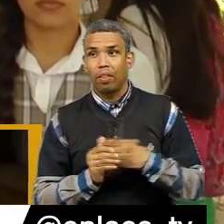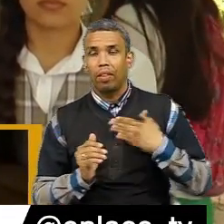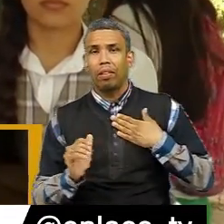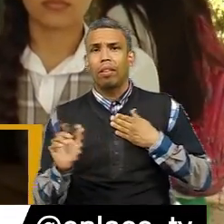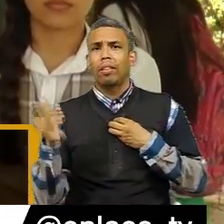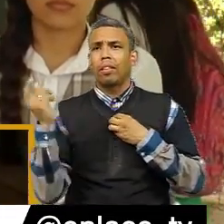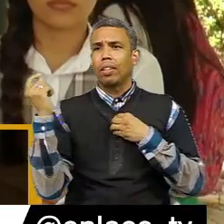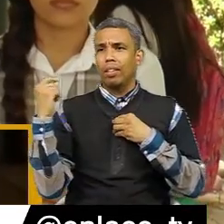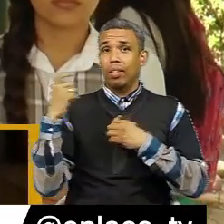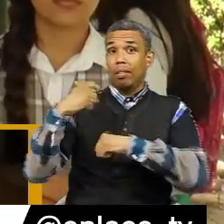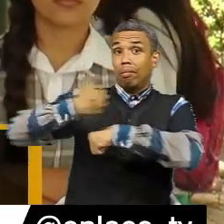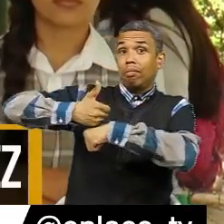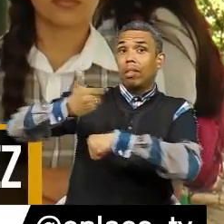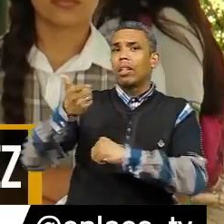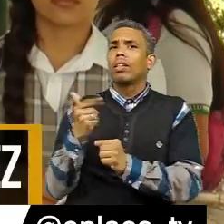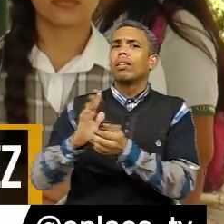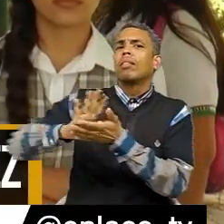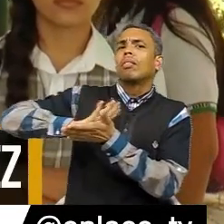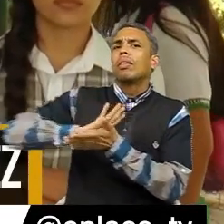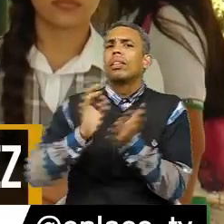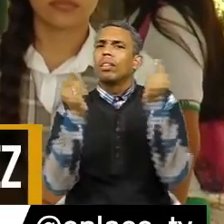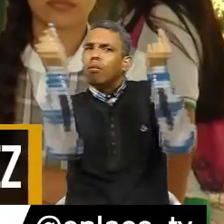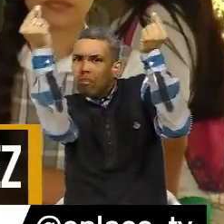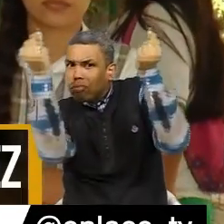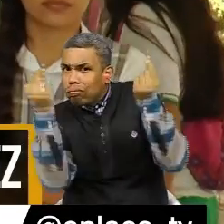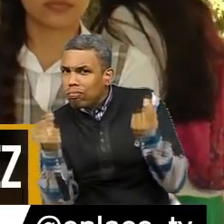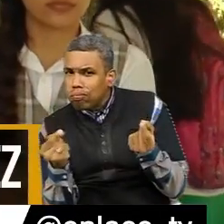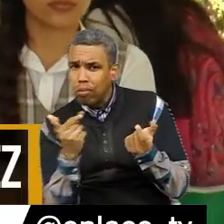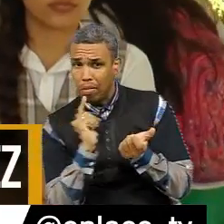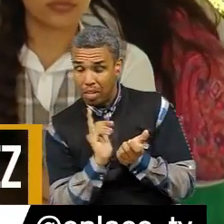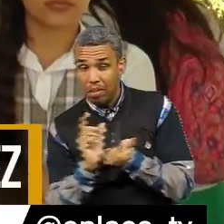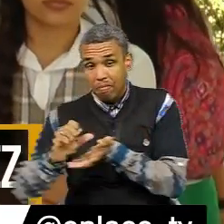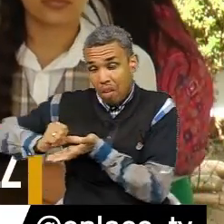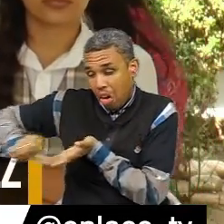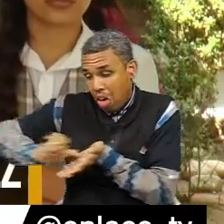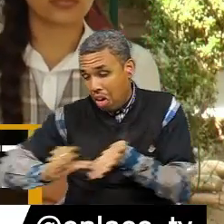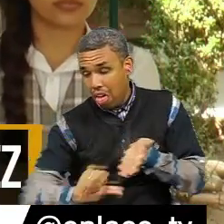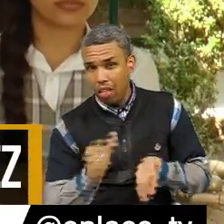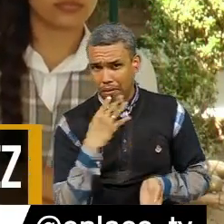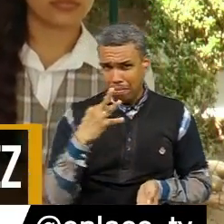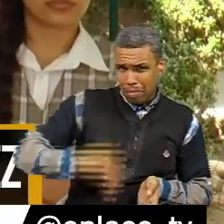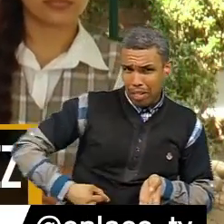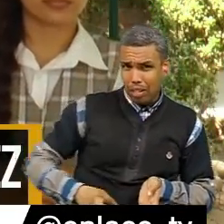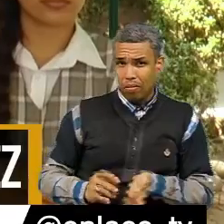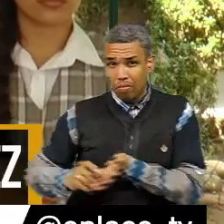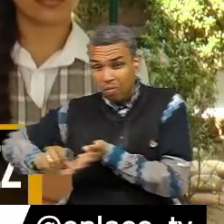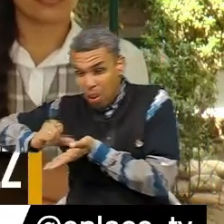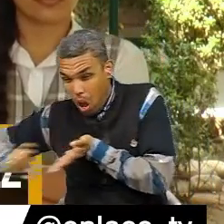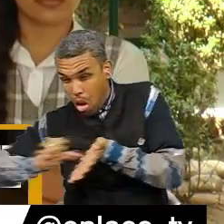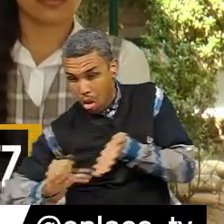que no es clara, donde supuestamente, o sea, hay un derroche de plata que no concuerda.